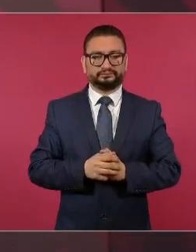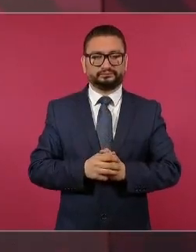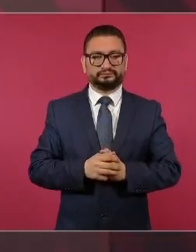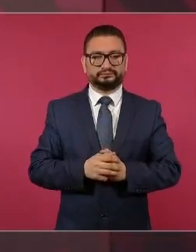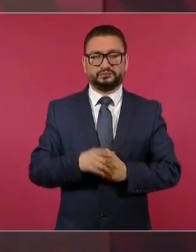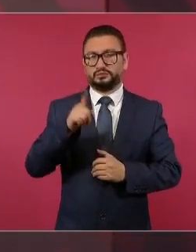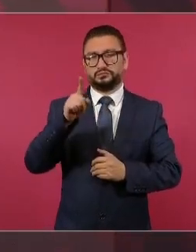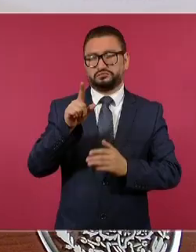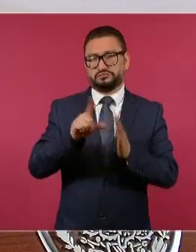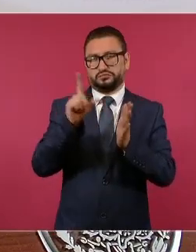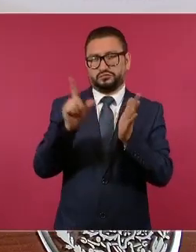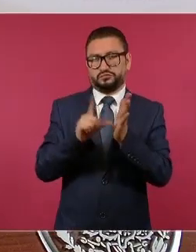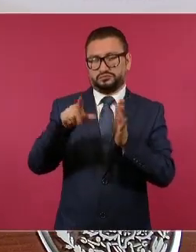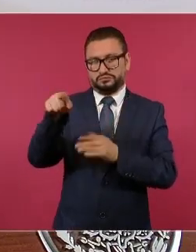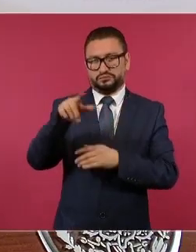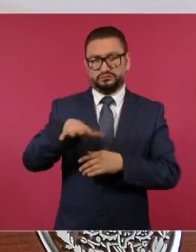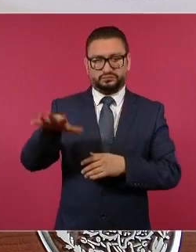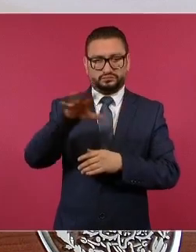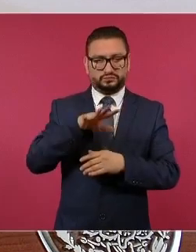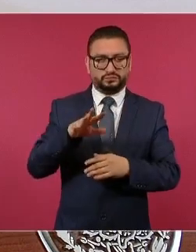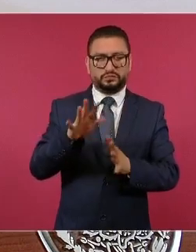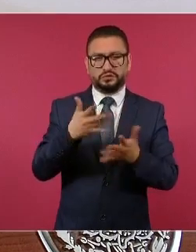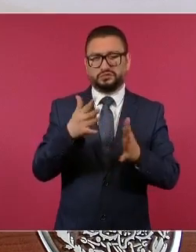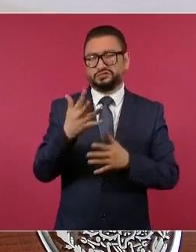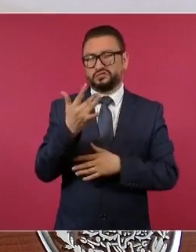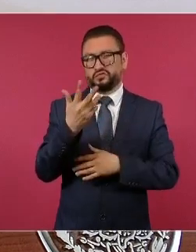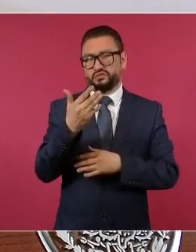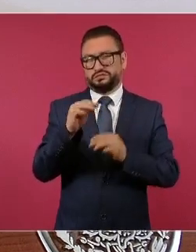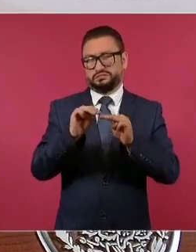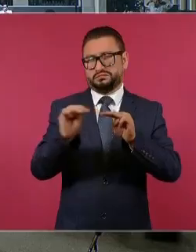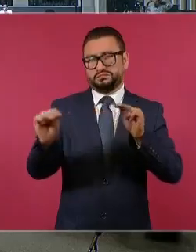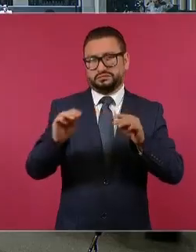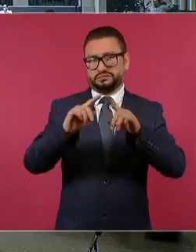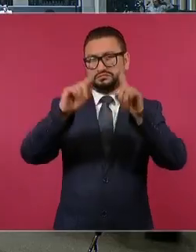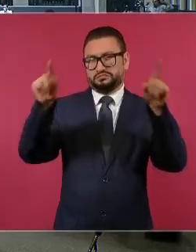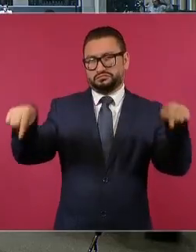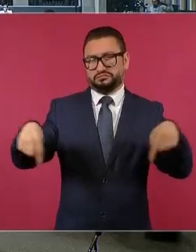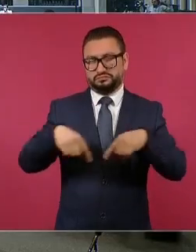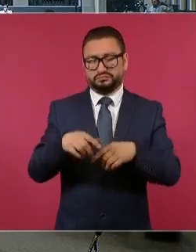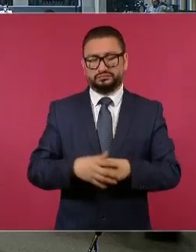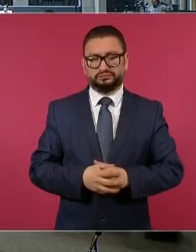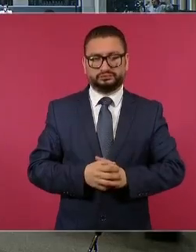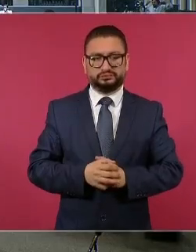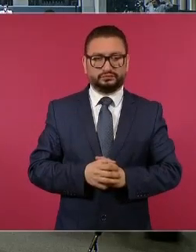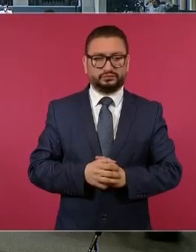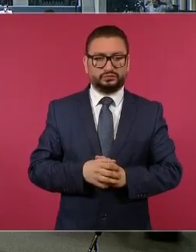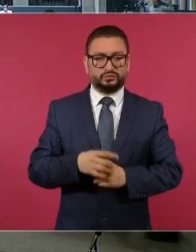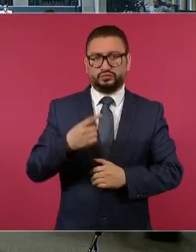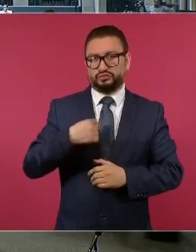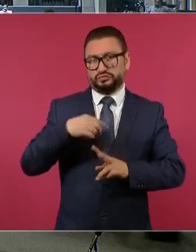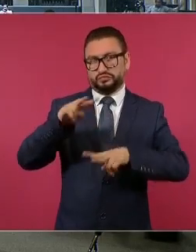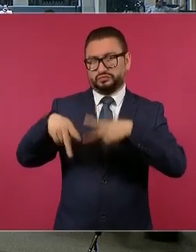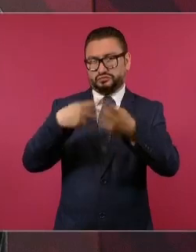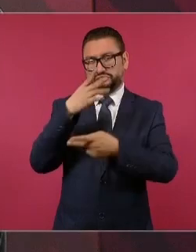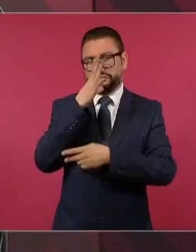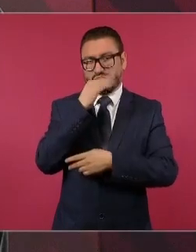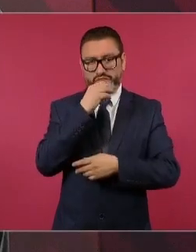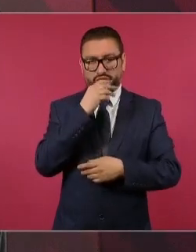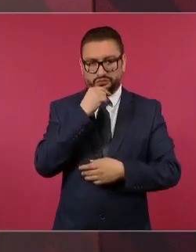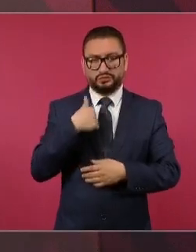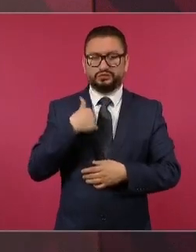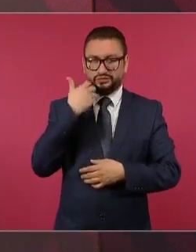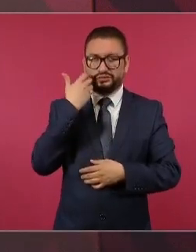un local, pero deben de ser 50 metros cuadrados. Yo no he podido ir.